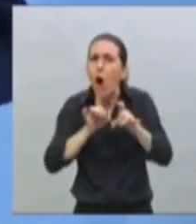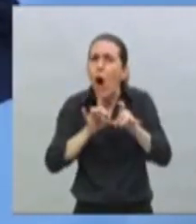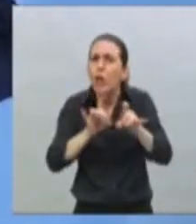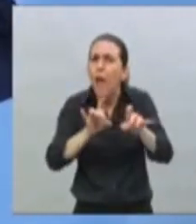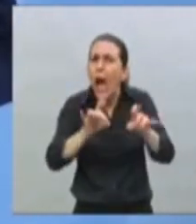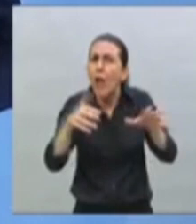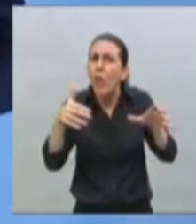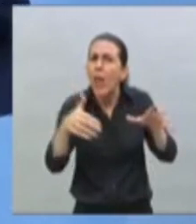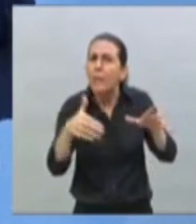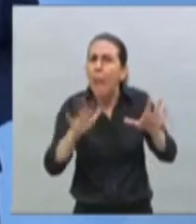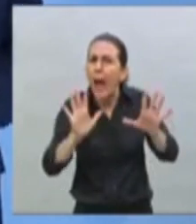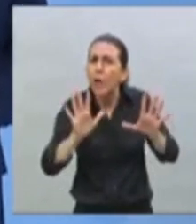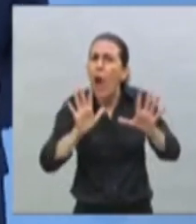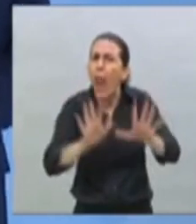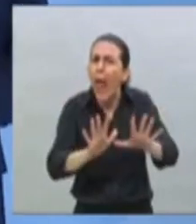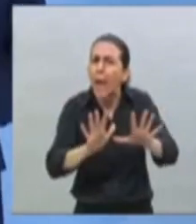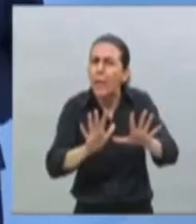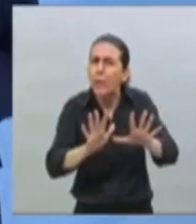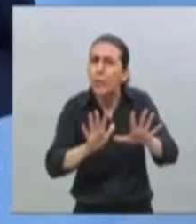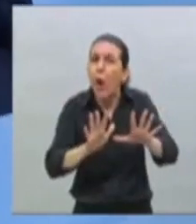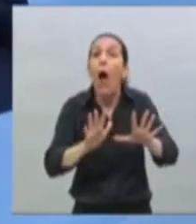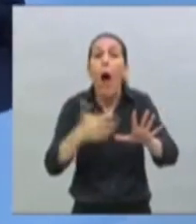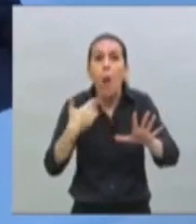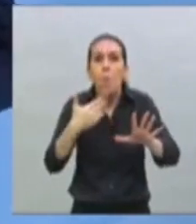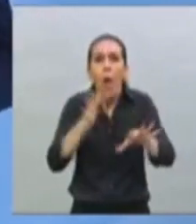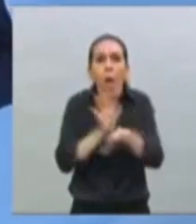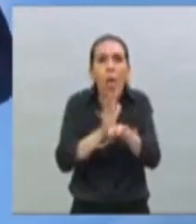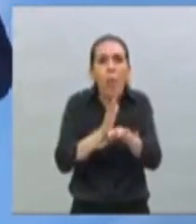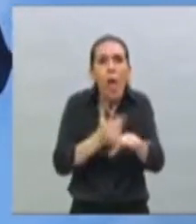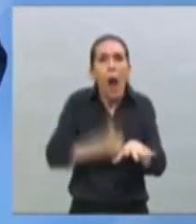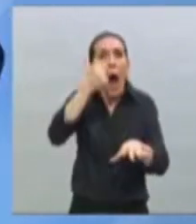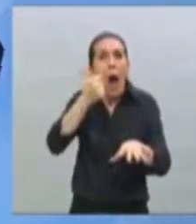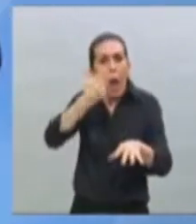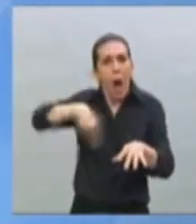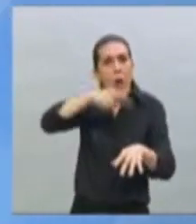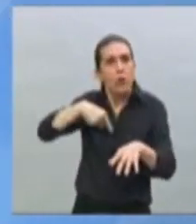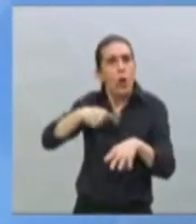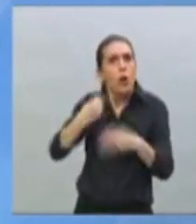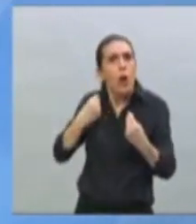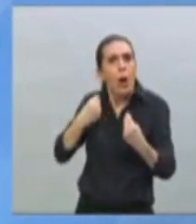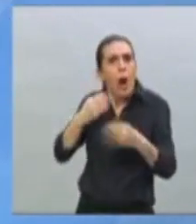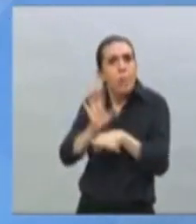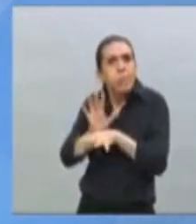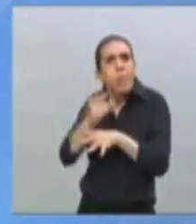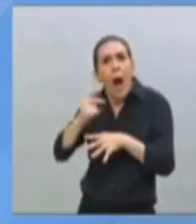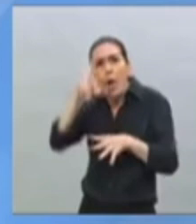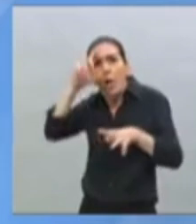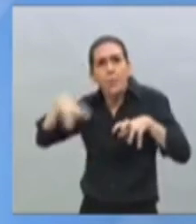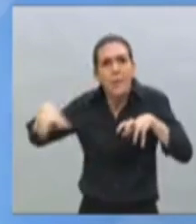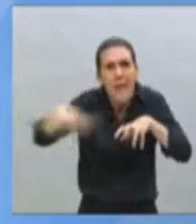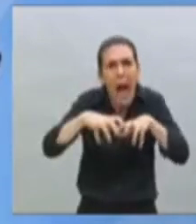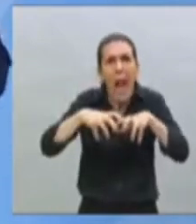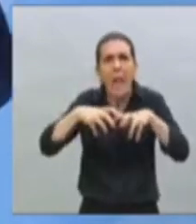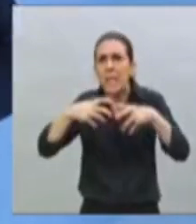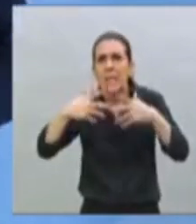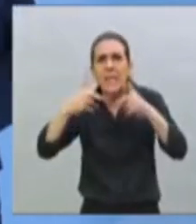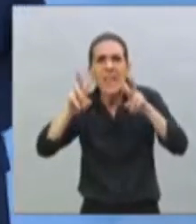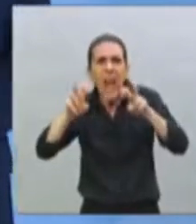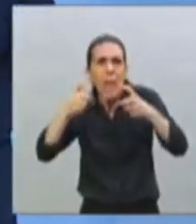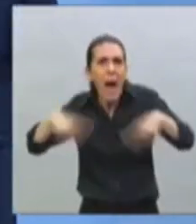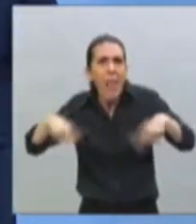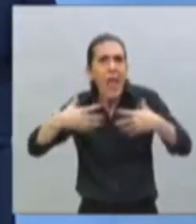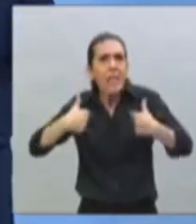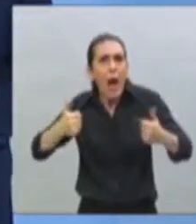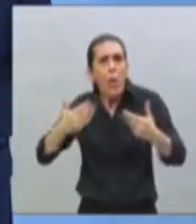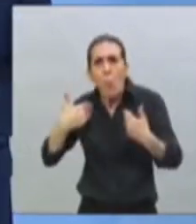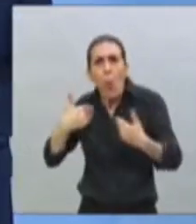lento, nosotros podríamos ganar tiempo para poder organizar el sistema sanitario que pueda atender una